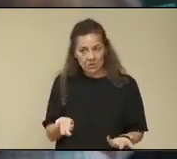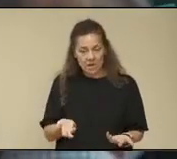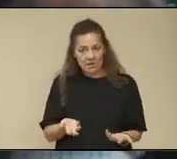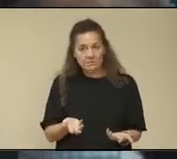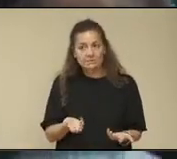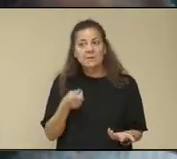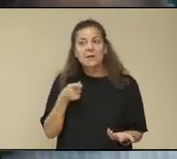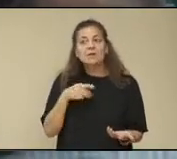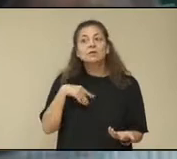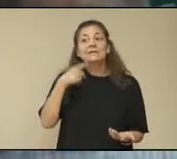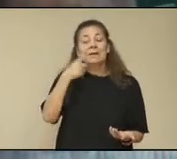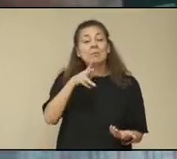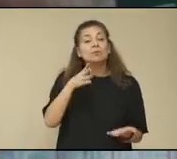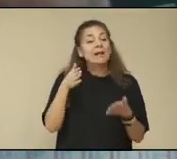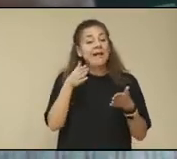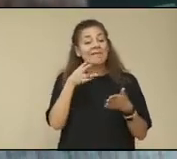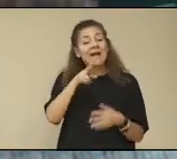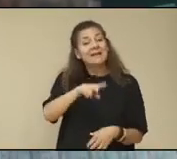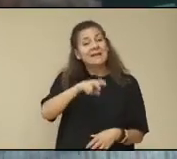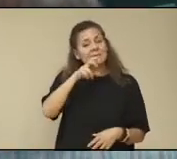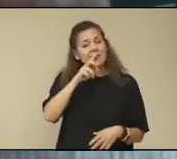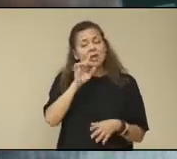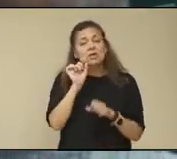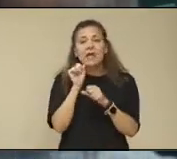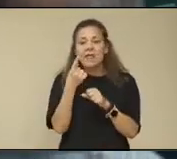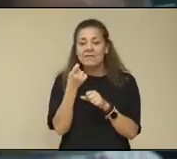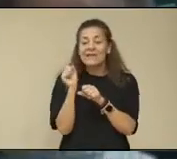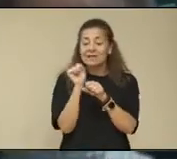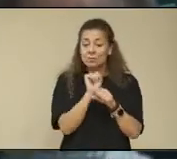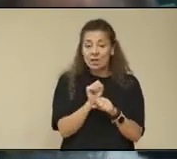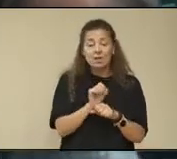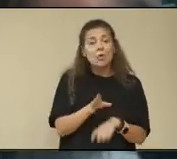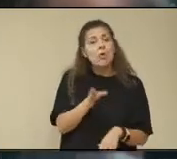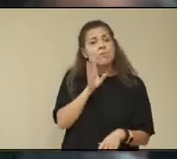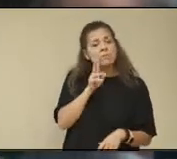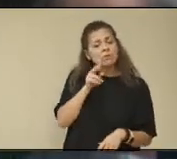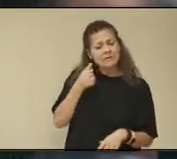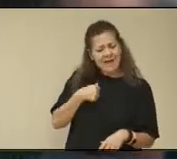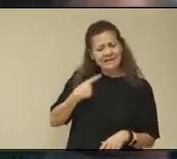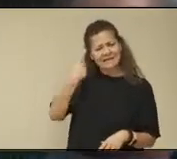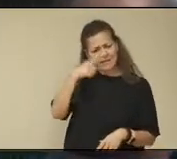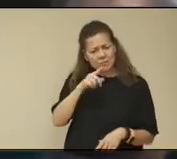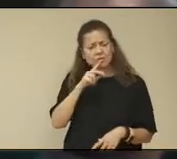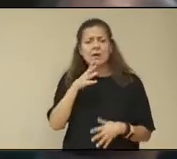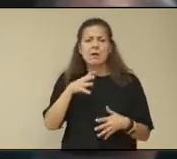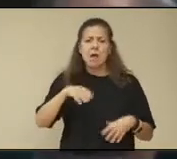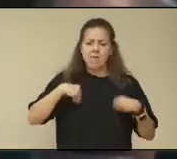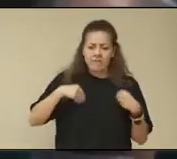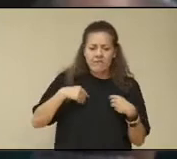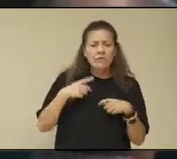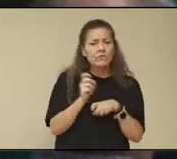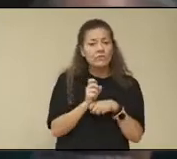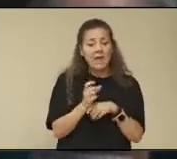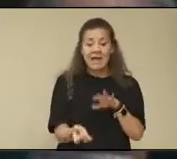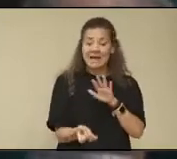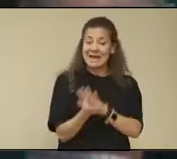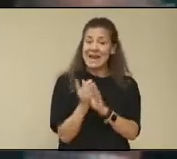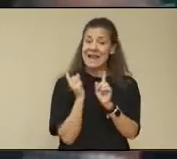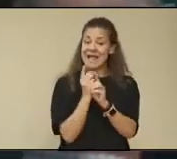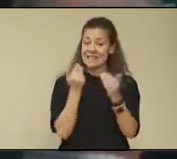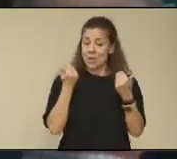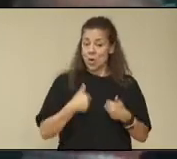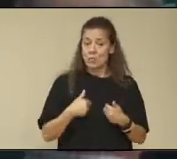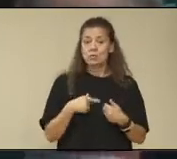que la vía respiratoria se proteja. Lo que hemos visto en macacos y en ratón es que producen anticuerpos que